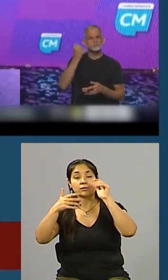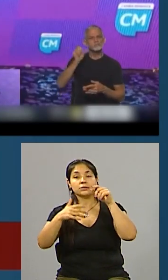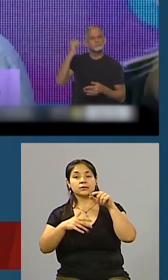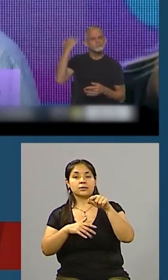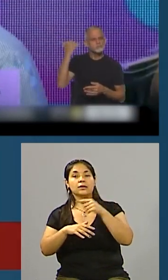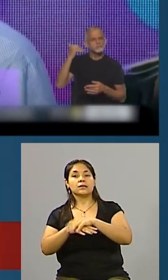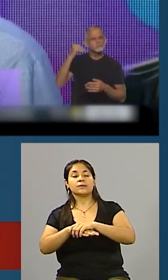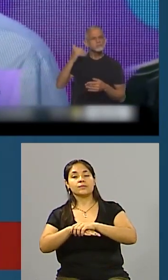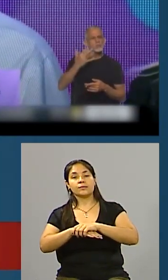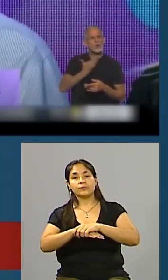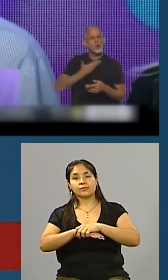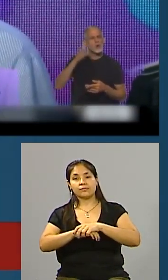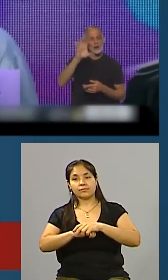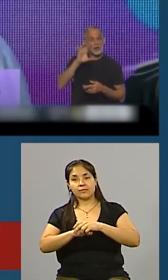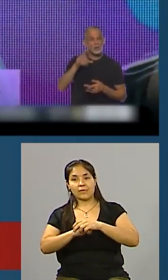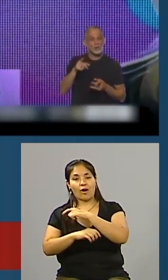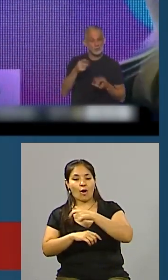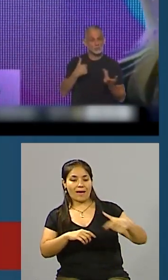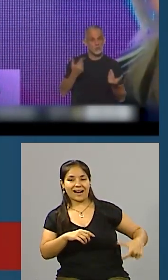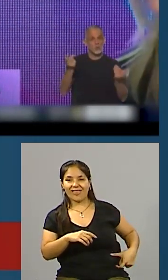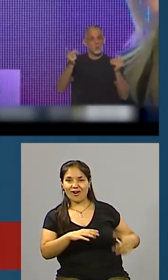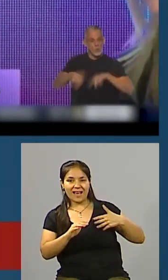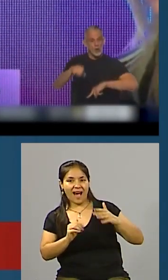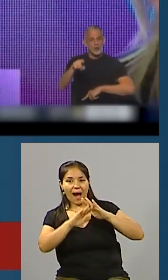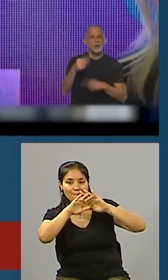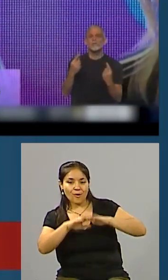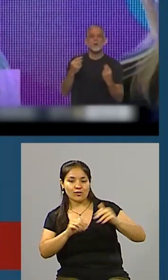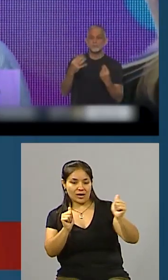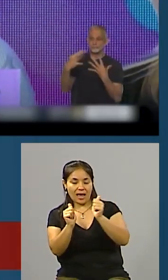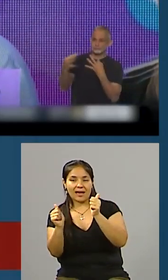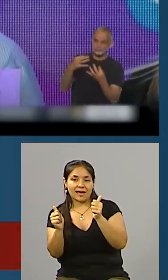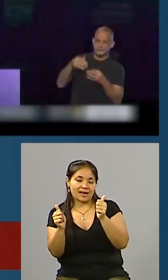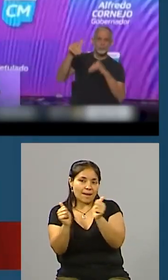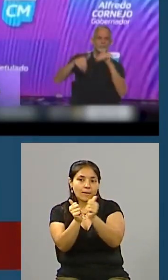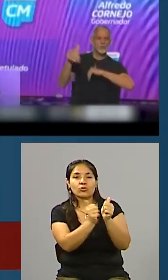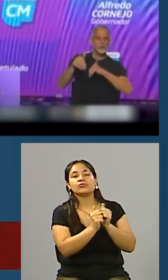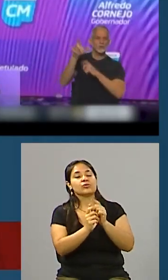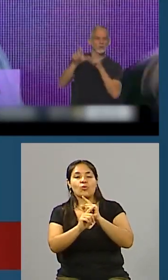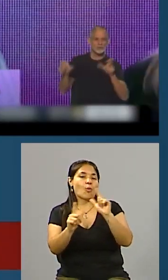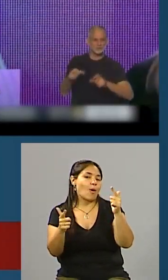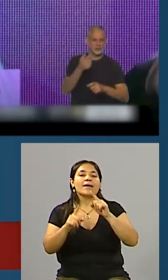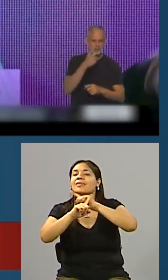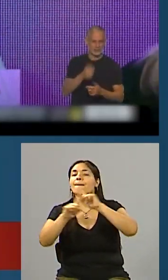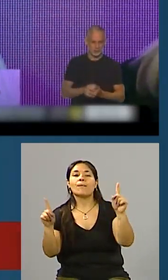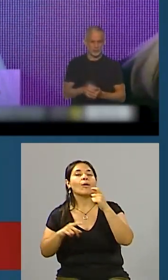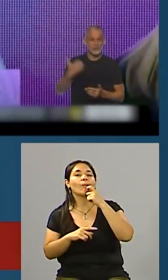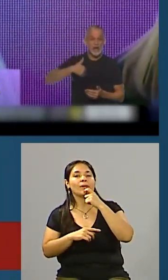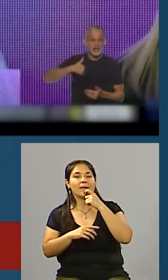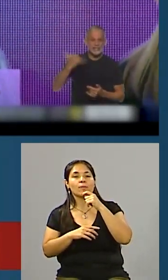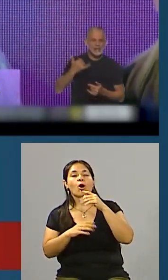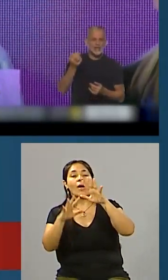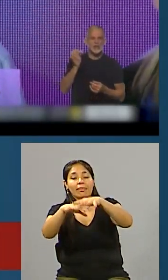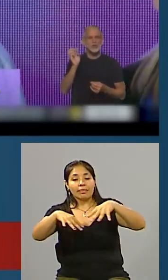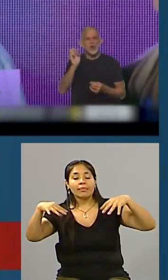con representación entre los gobernadores, ni en las cámaras de diputados que sean mayoritarias de las provincias, ni